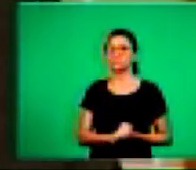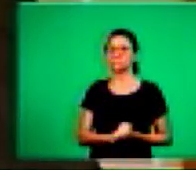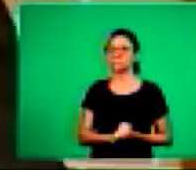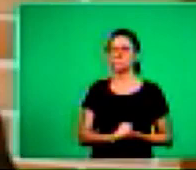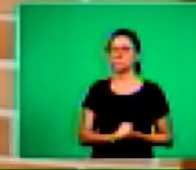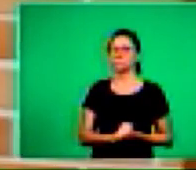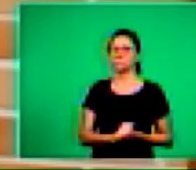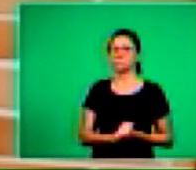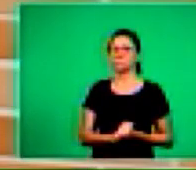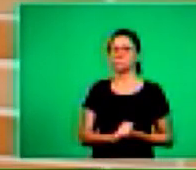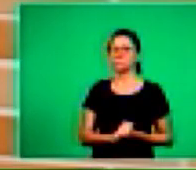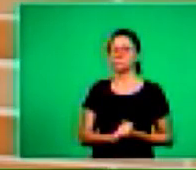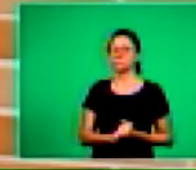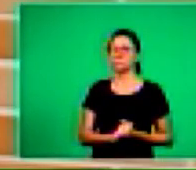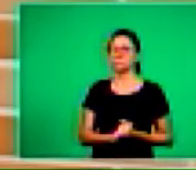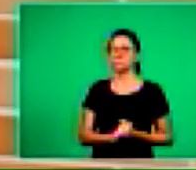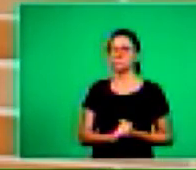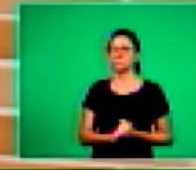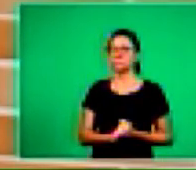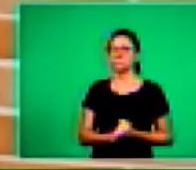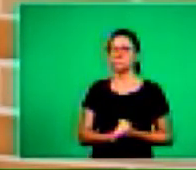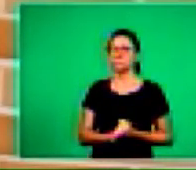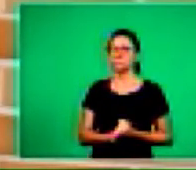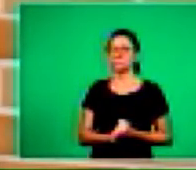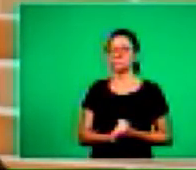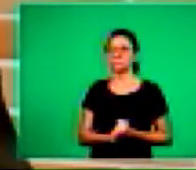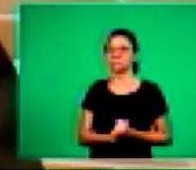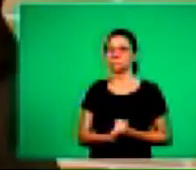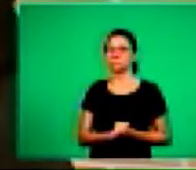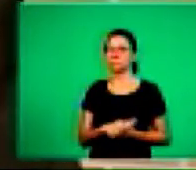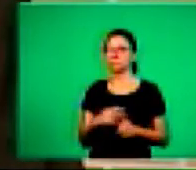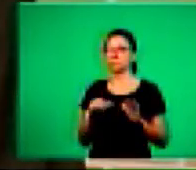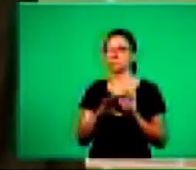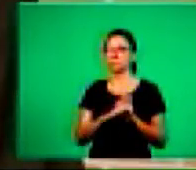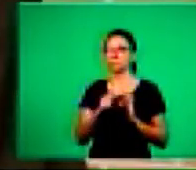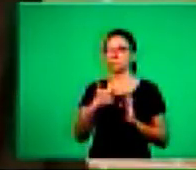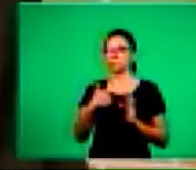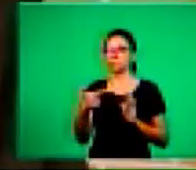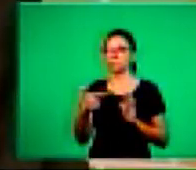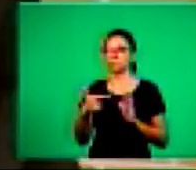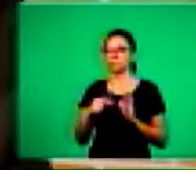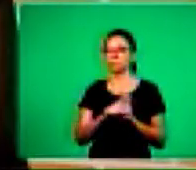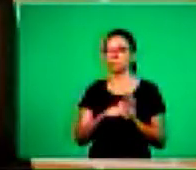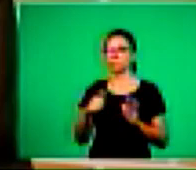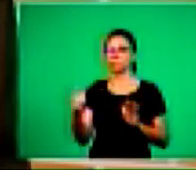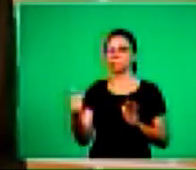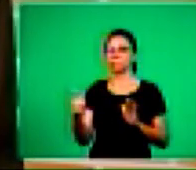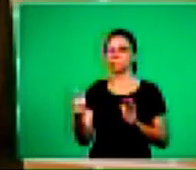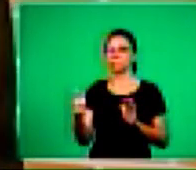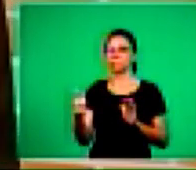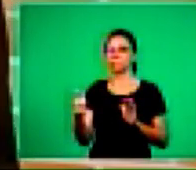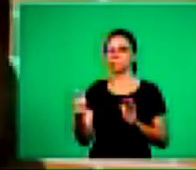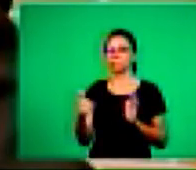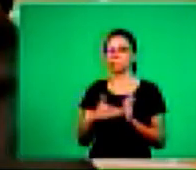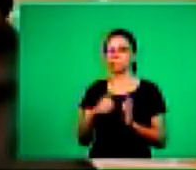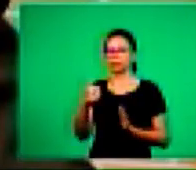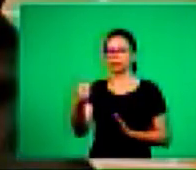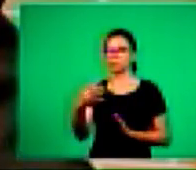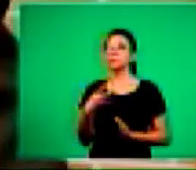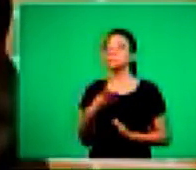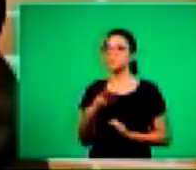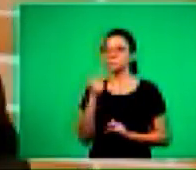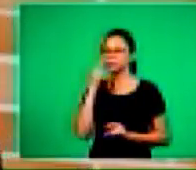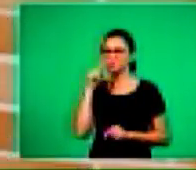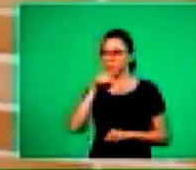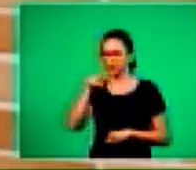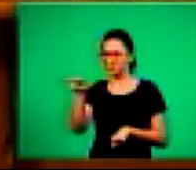cuando el habla en esta en este capítulo 22 versículos del 1 al 14 pastor entonces nuestro abrazo nos